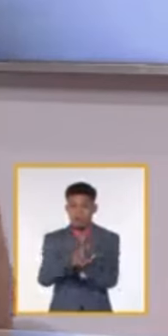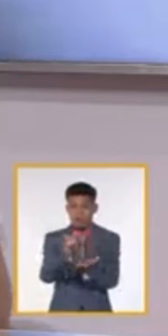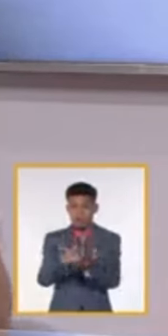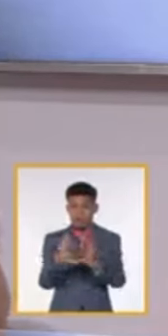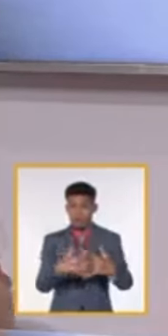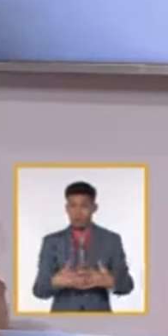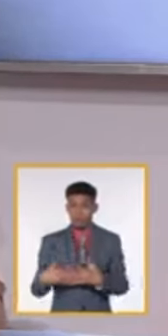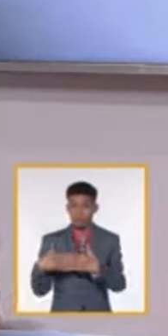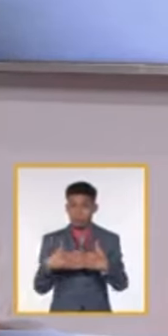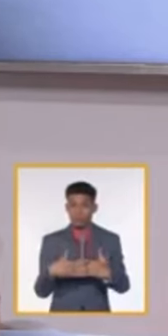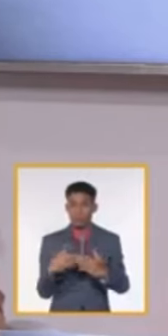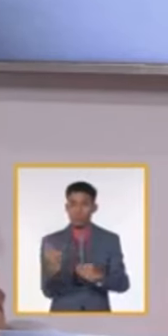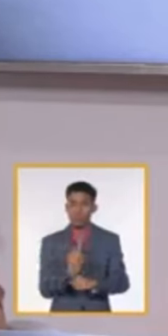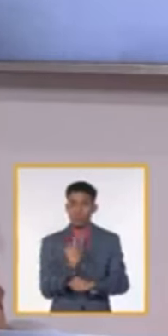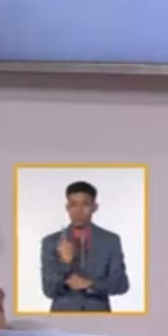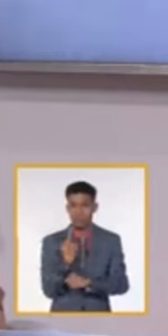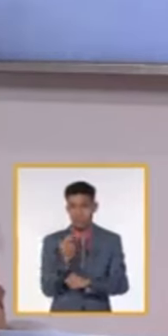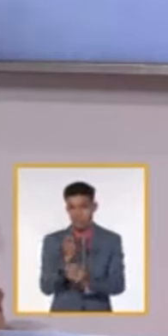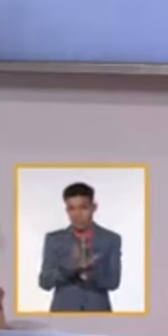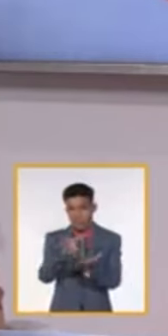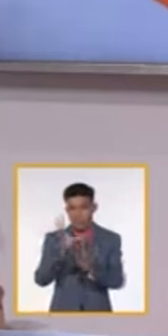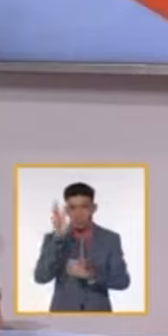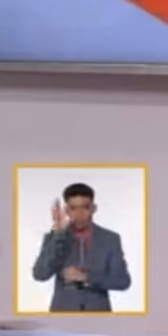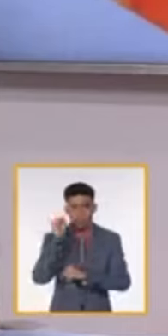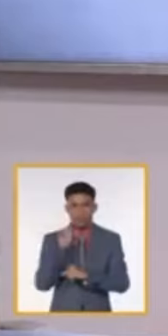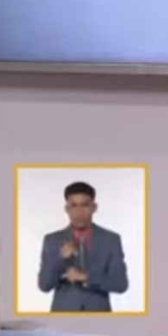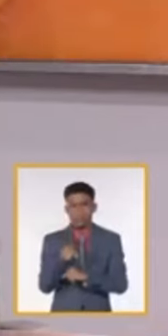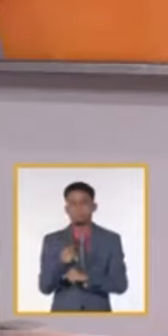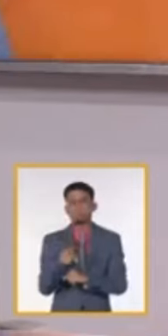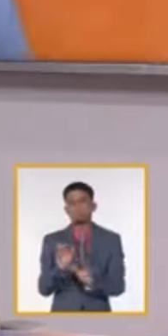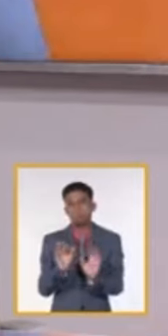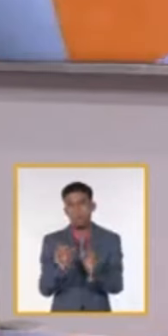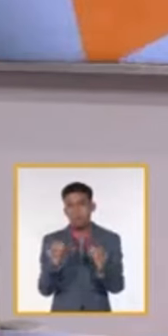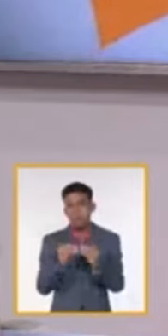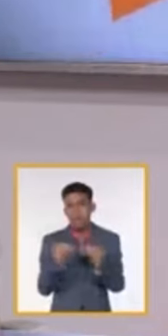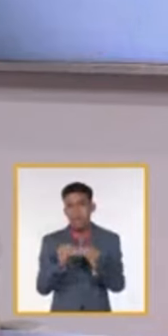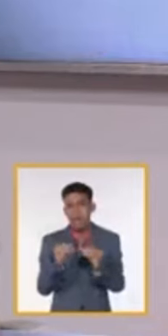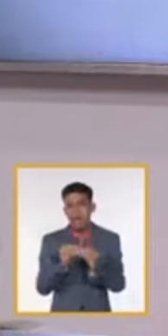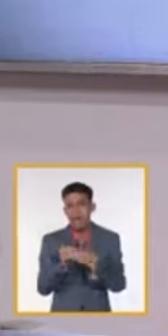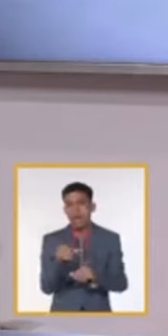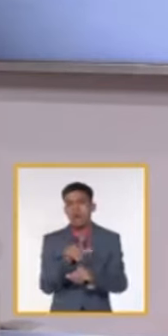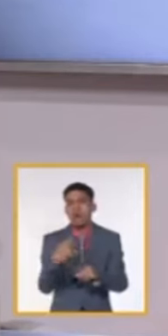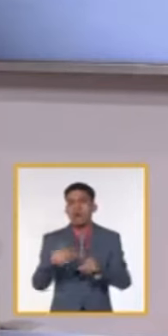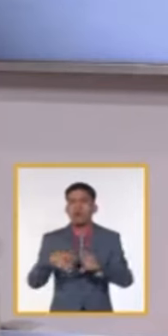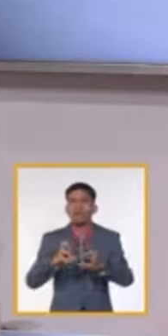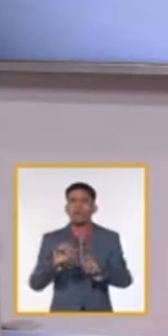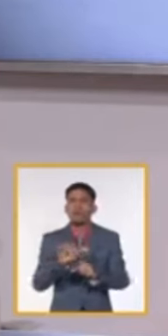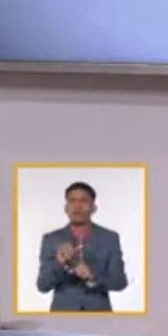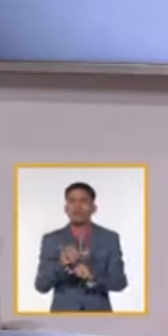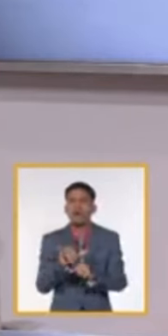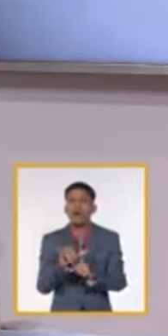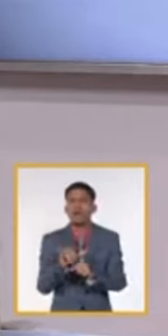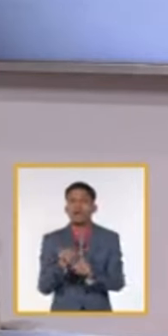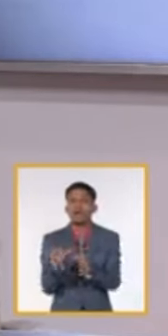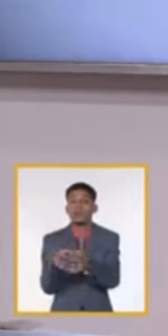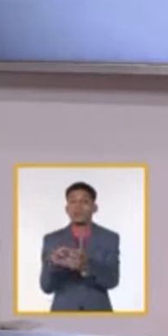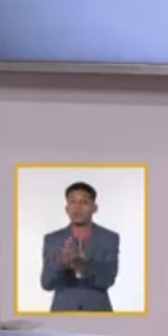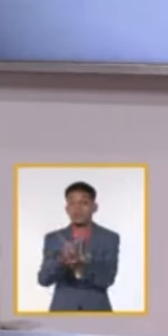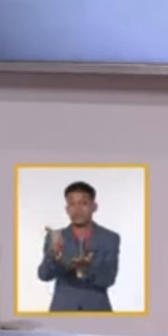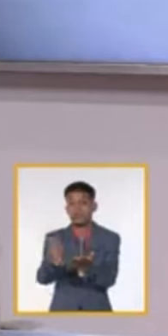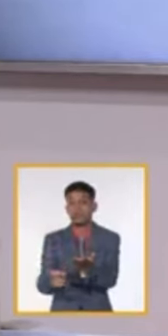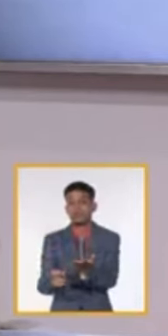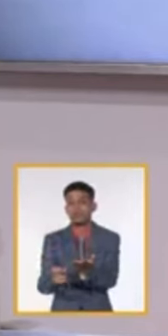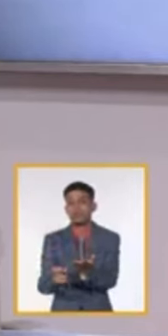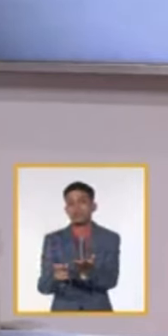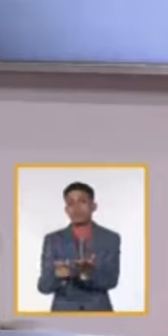esto tiene que ver con tratar de eliminar el movimiento estudiantil, tratar de que no